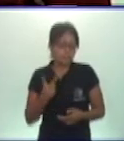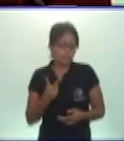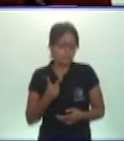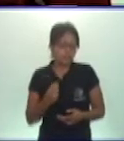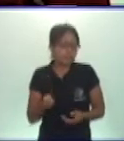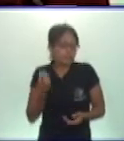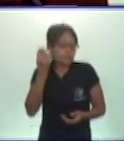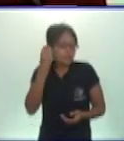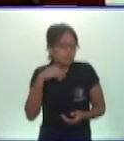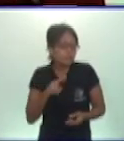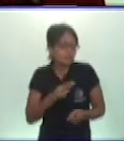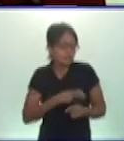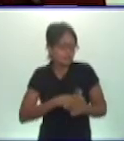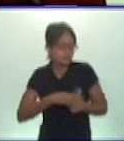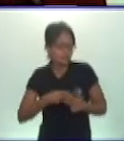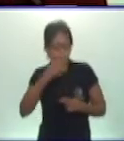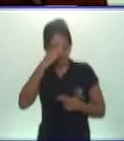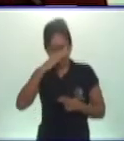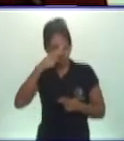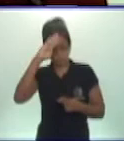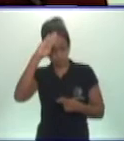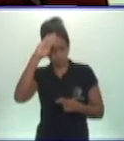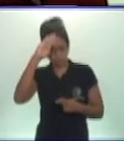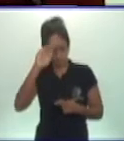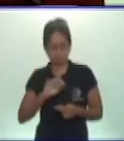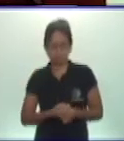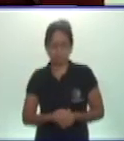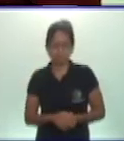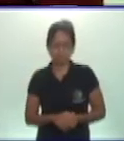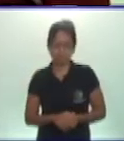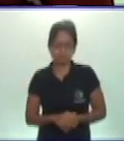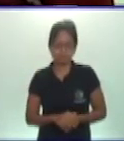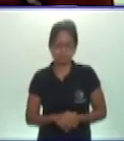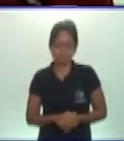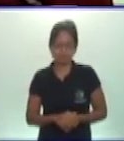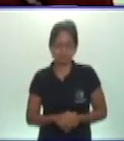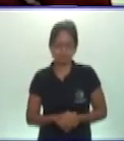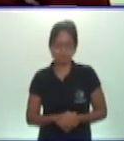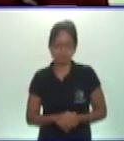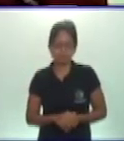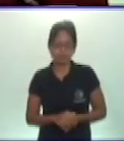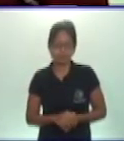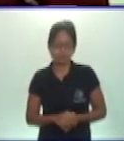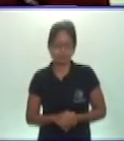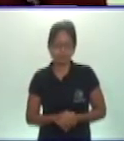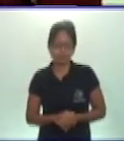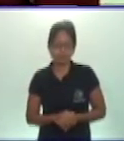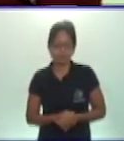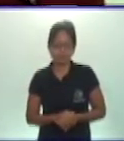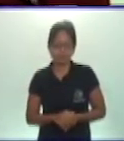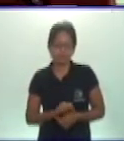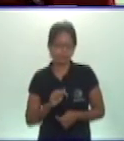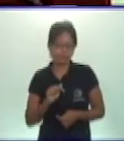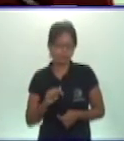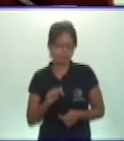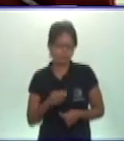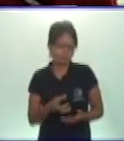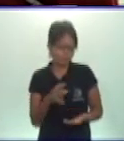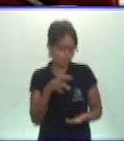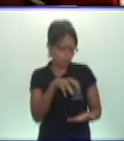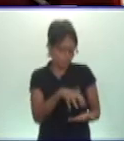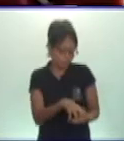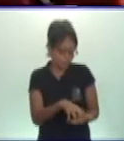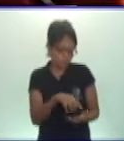historia universal a este accidente geográfico donde se asienta hoy